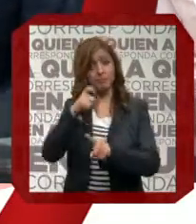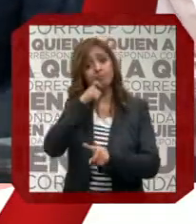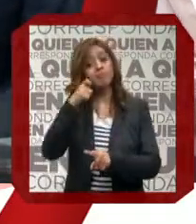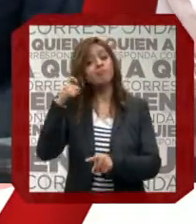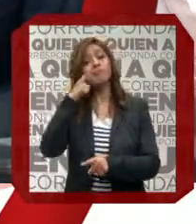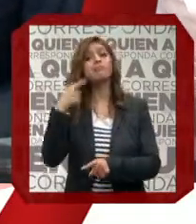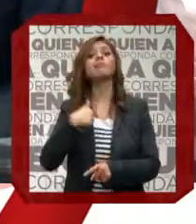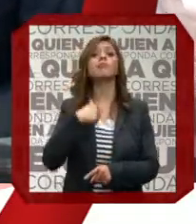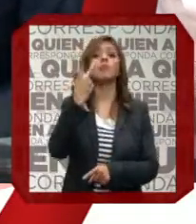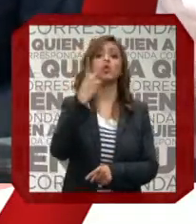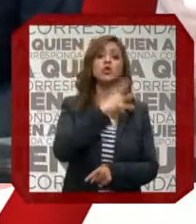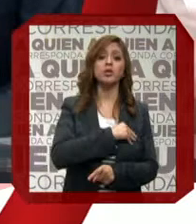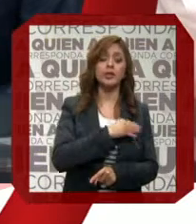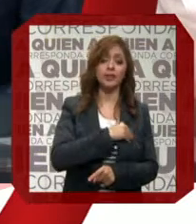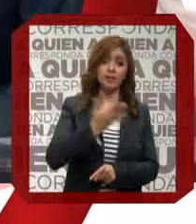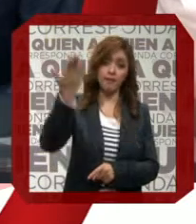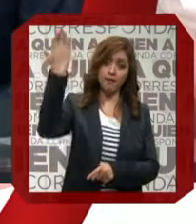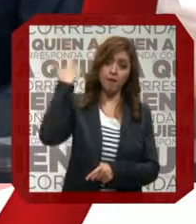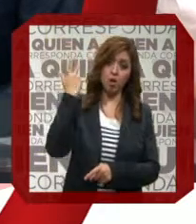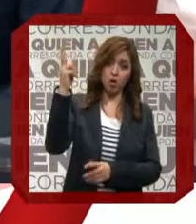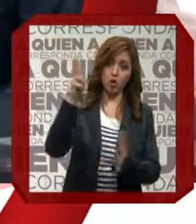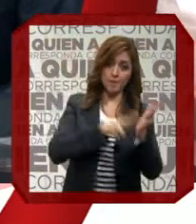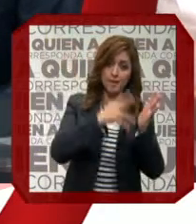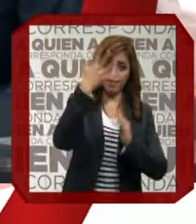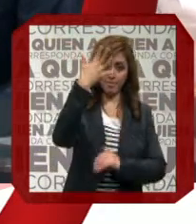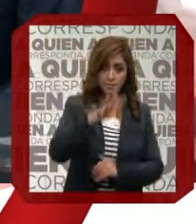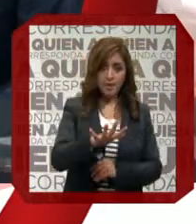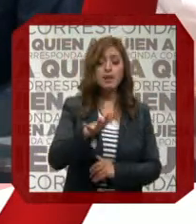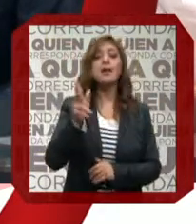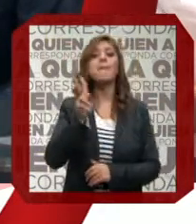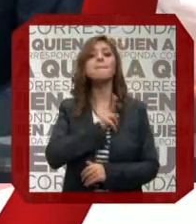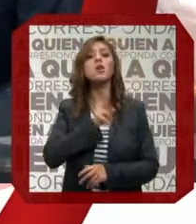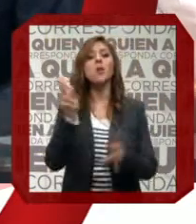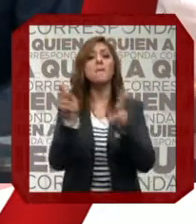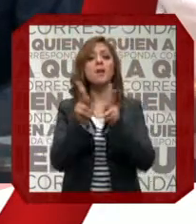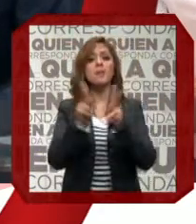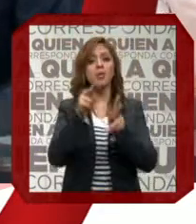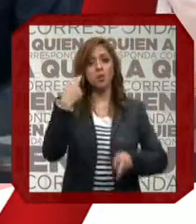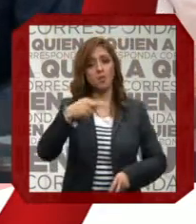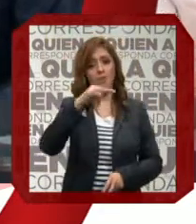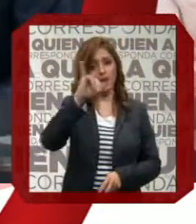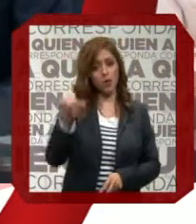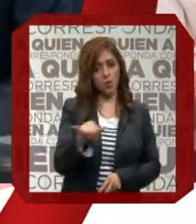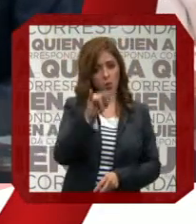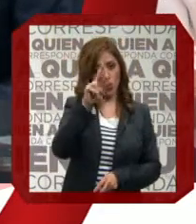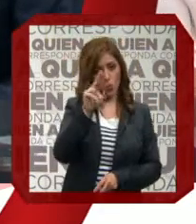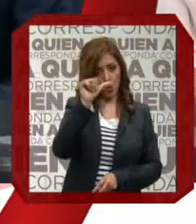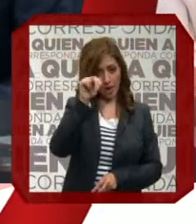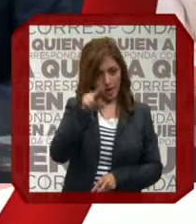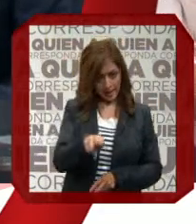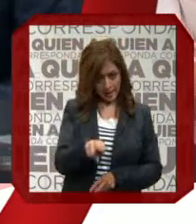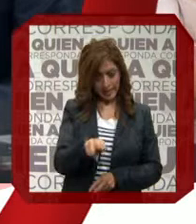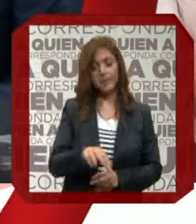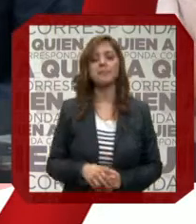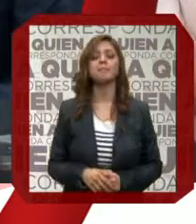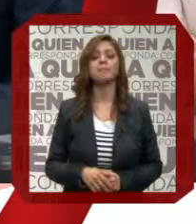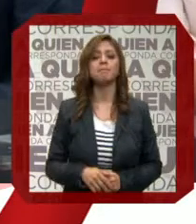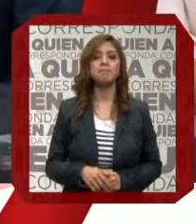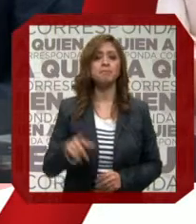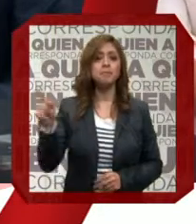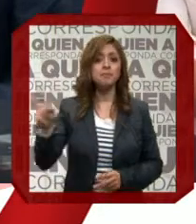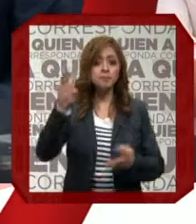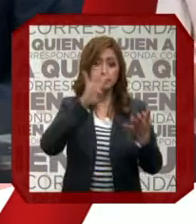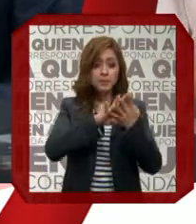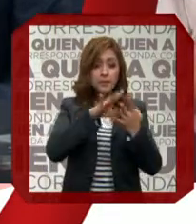Fue esto en el 2010 por mi primo Juan Sánchez Hernández. A esta fecha lo detuvieron